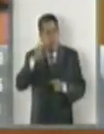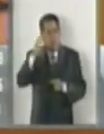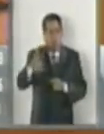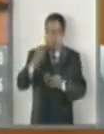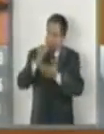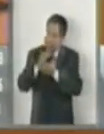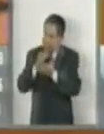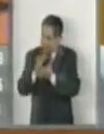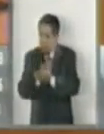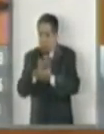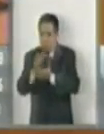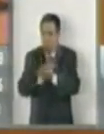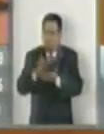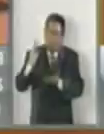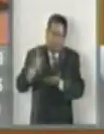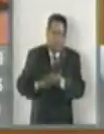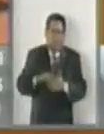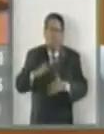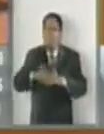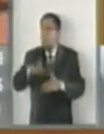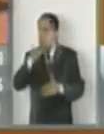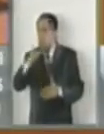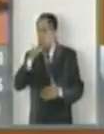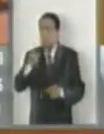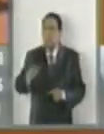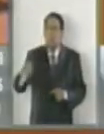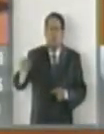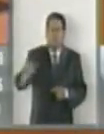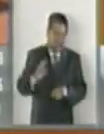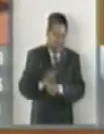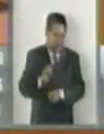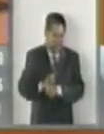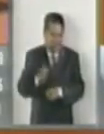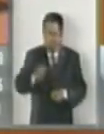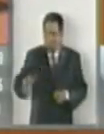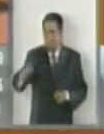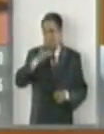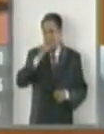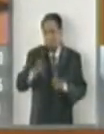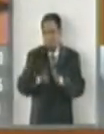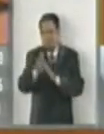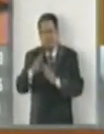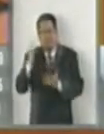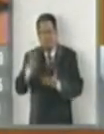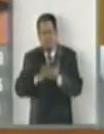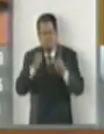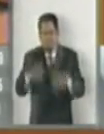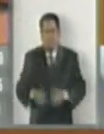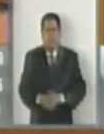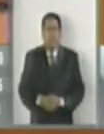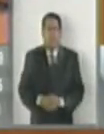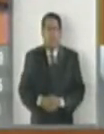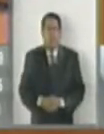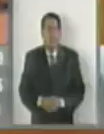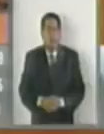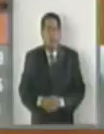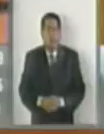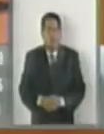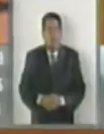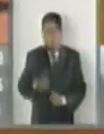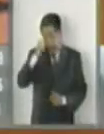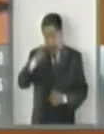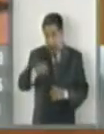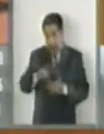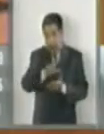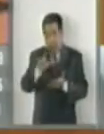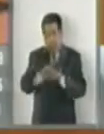una vez por todas con las corruptelas que frenan día con día el desarrollo del país. El retraso en la aprobación